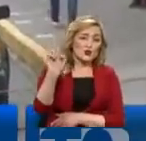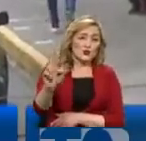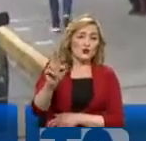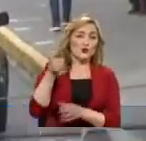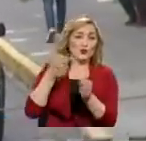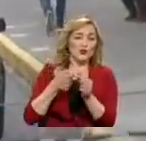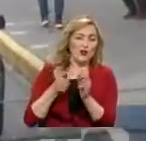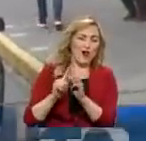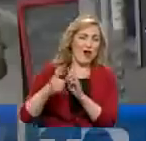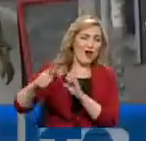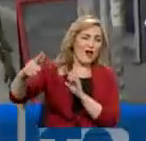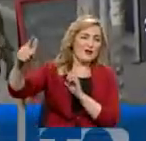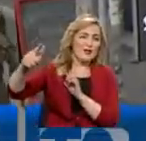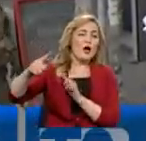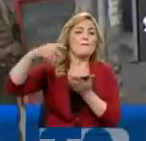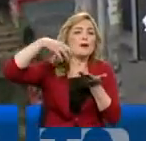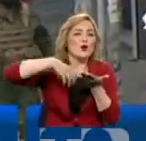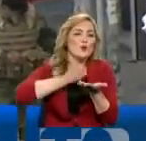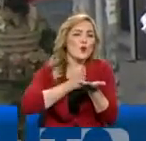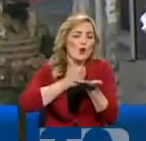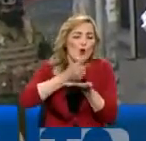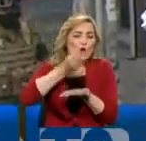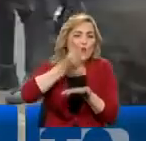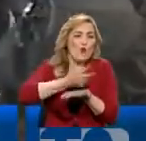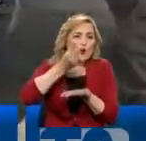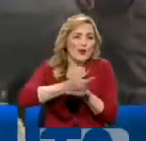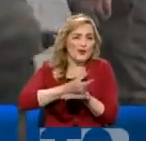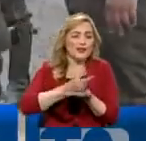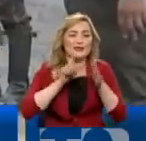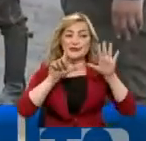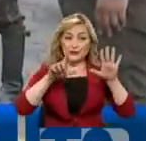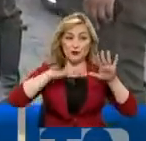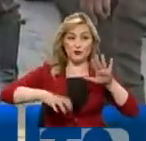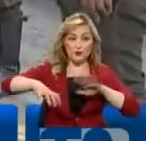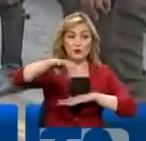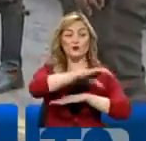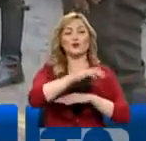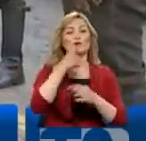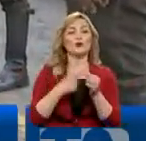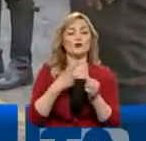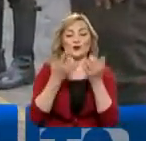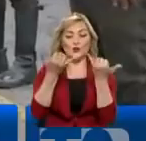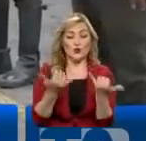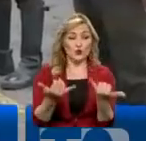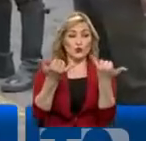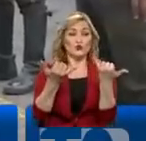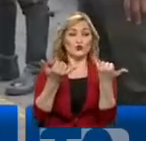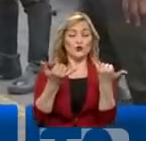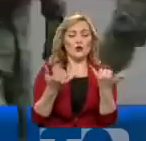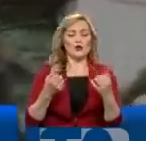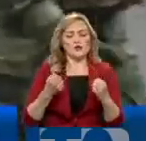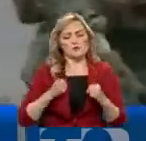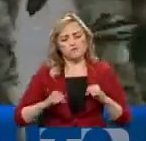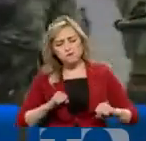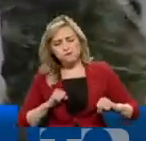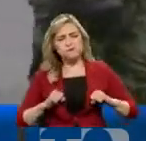a la parroquia Aguamaní, una de las 7 parroquias del Distrito Metropolitano de Quito que desde hoy han intensificado